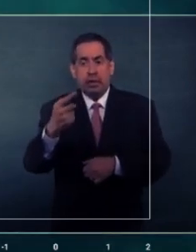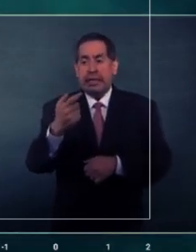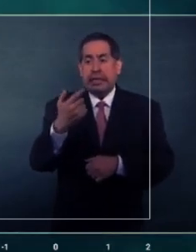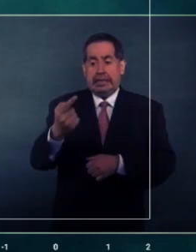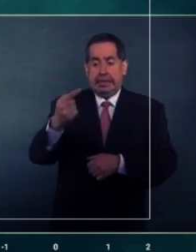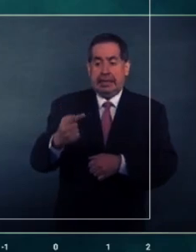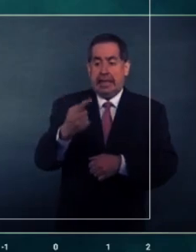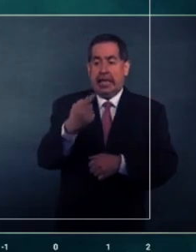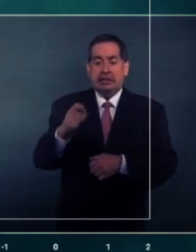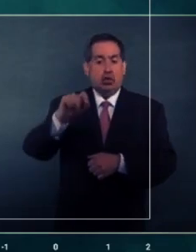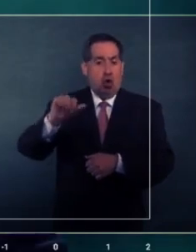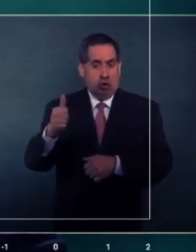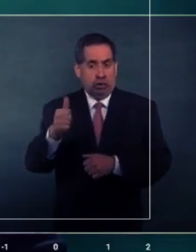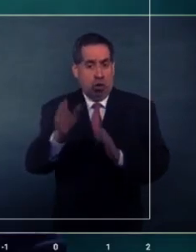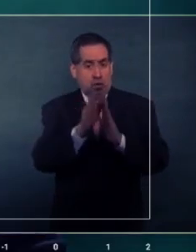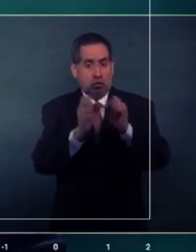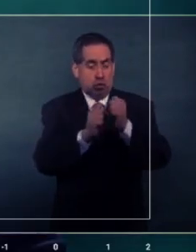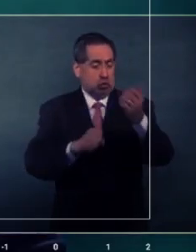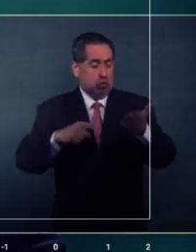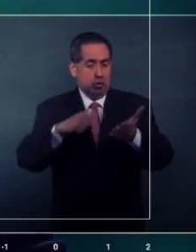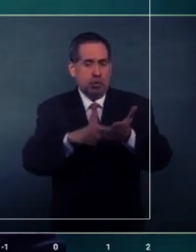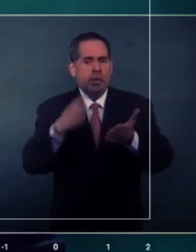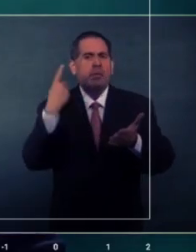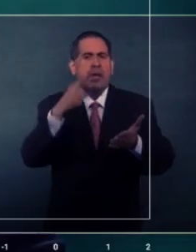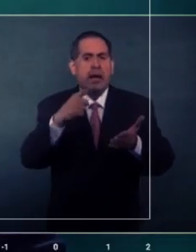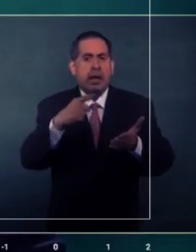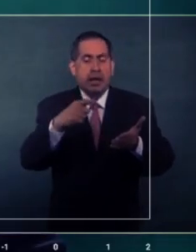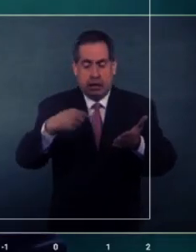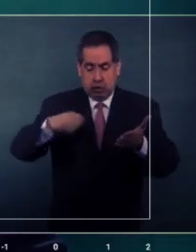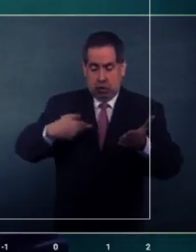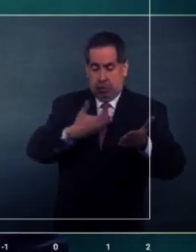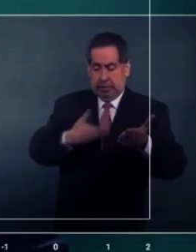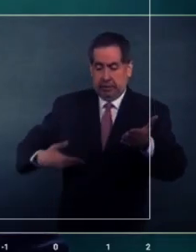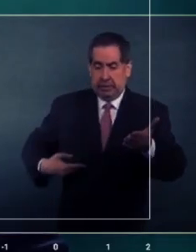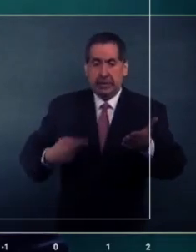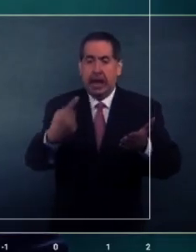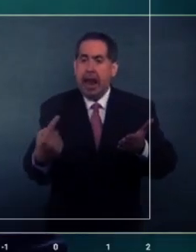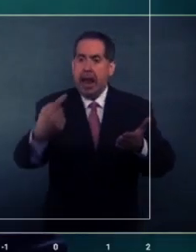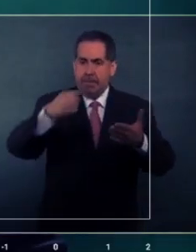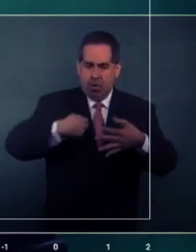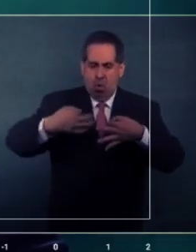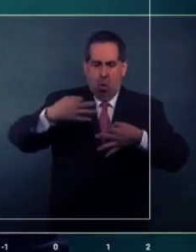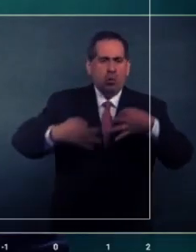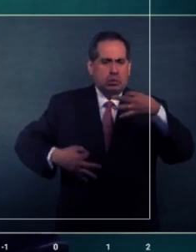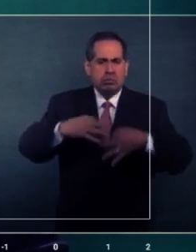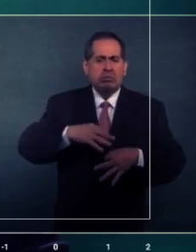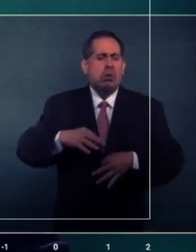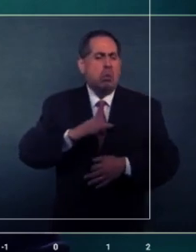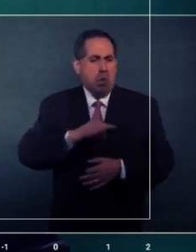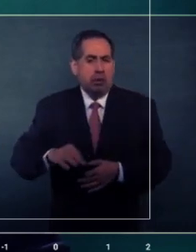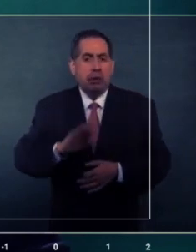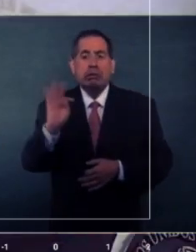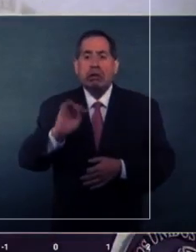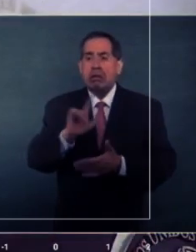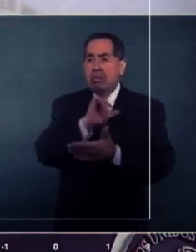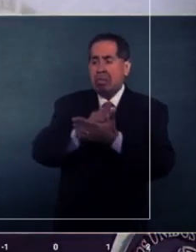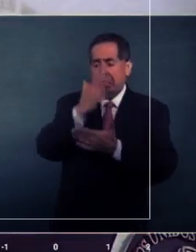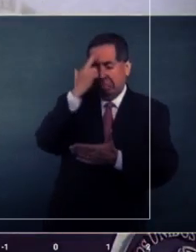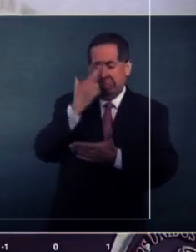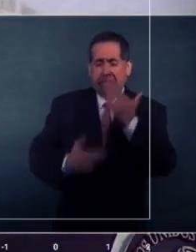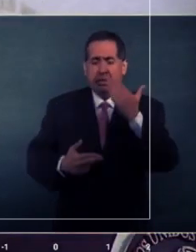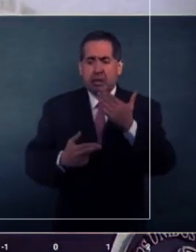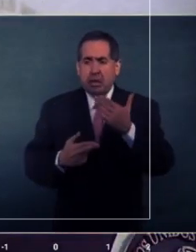la constitución para que el presidente pueda ser juzgado por cualquier delito que no hay